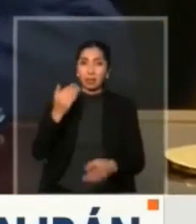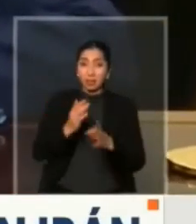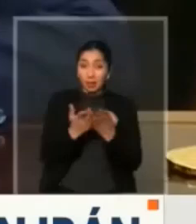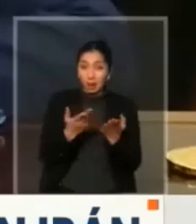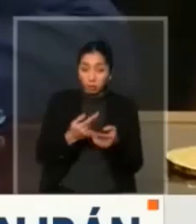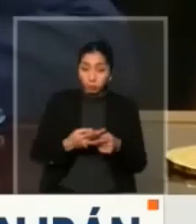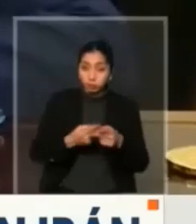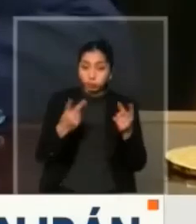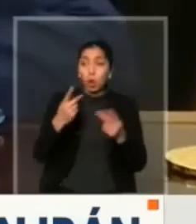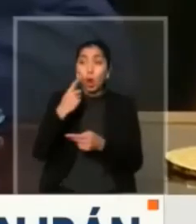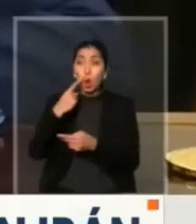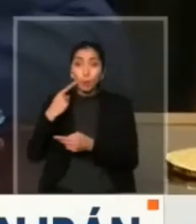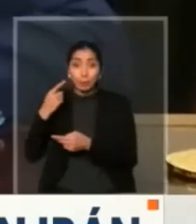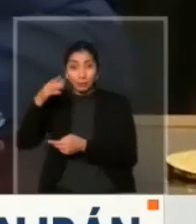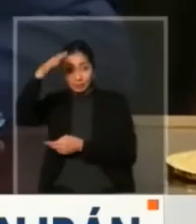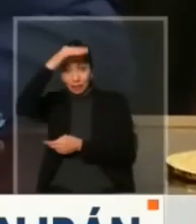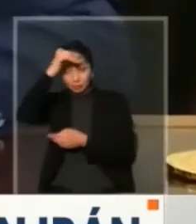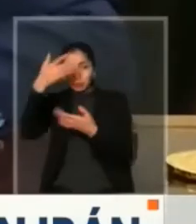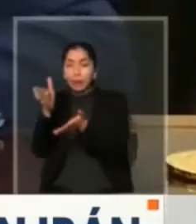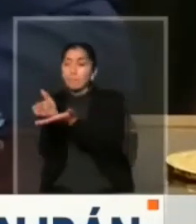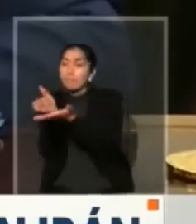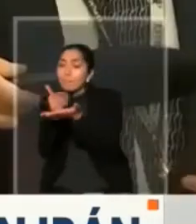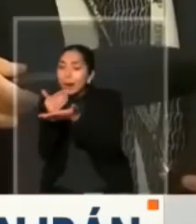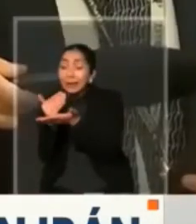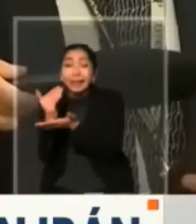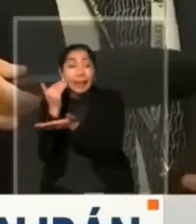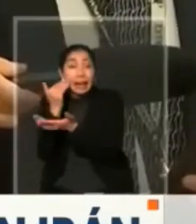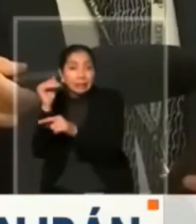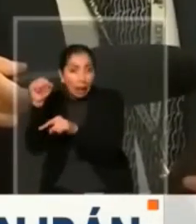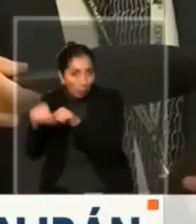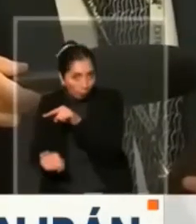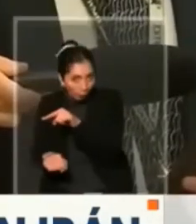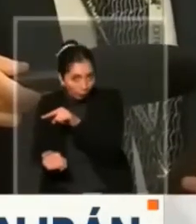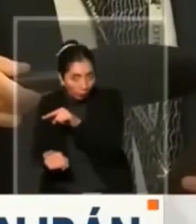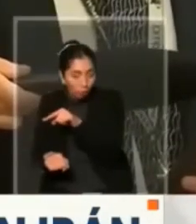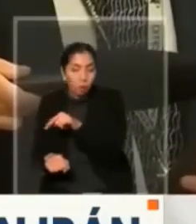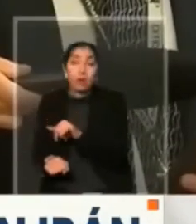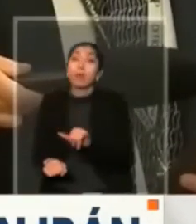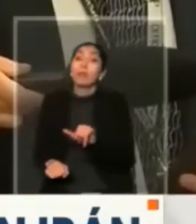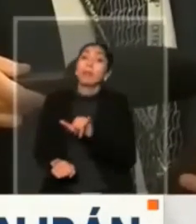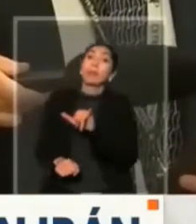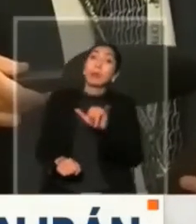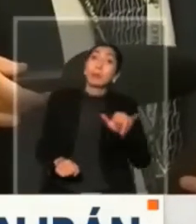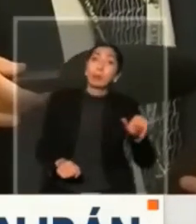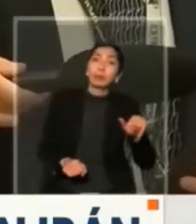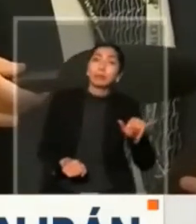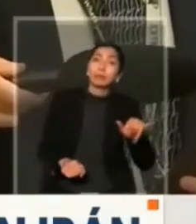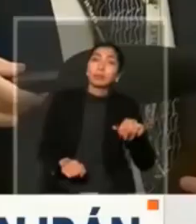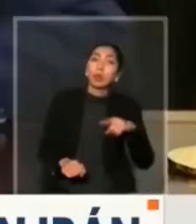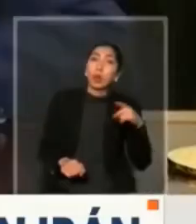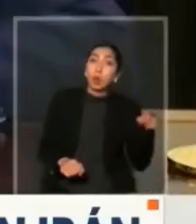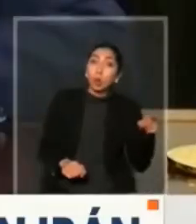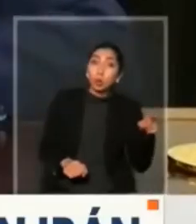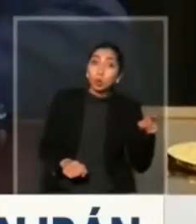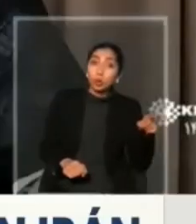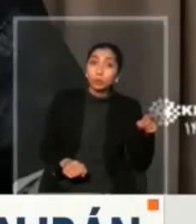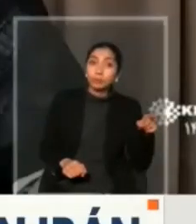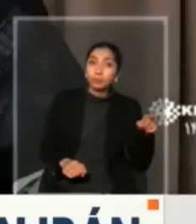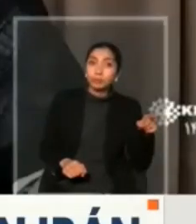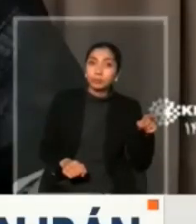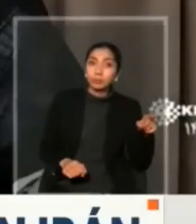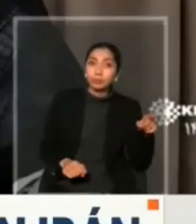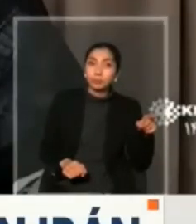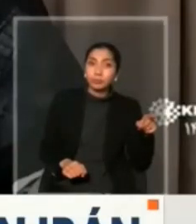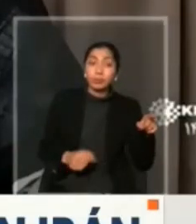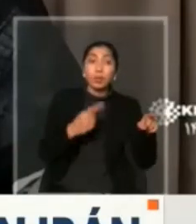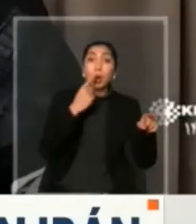Ali Khamenei, debería revisar concienzudamente el pasado del otrora imperio persa. Él mismo reivindica